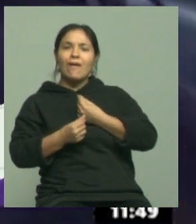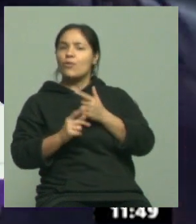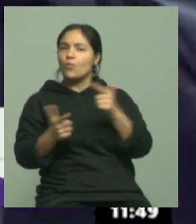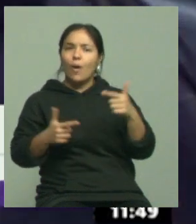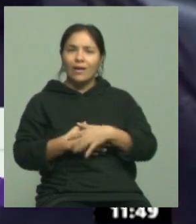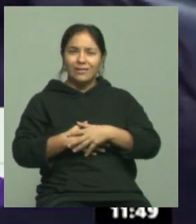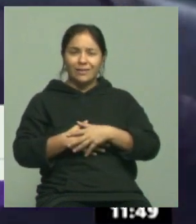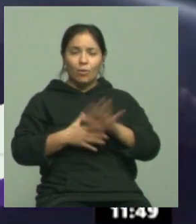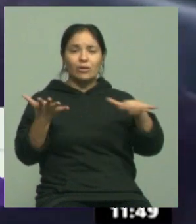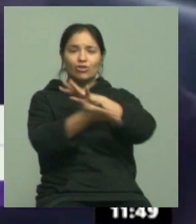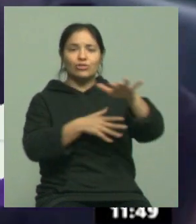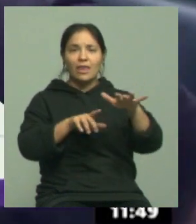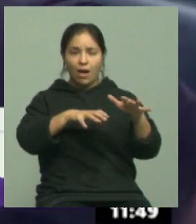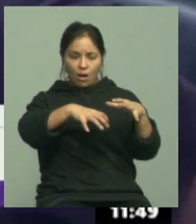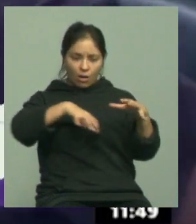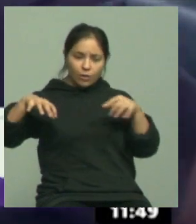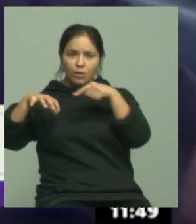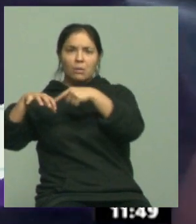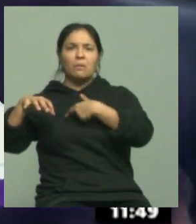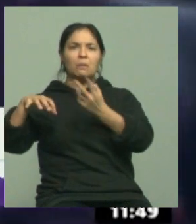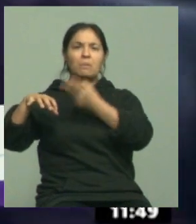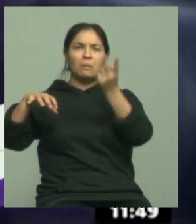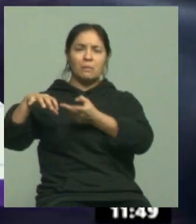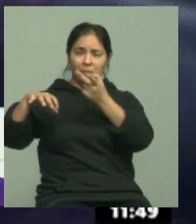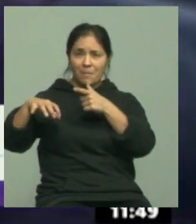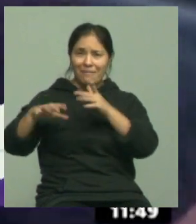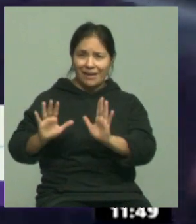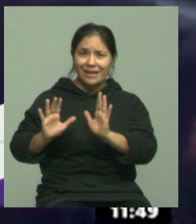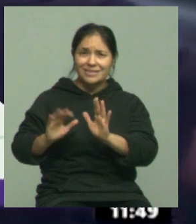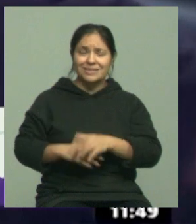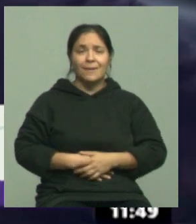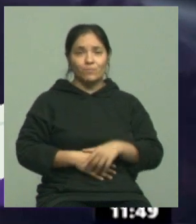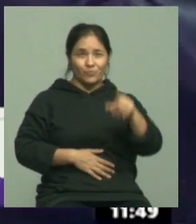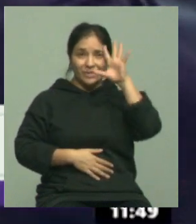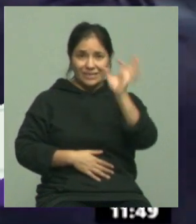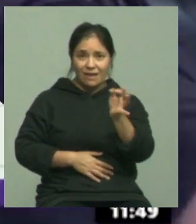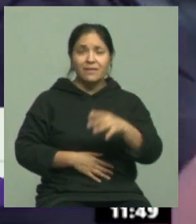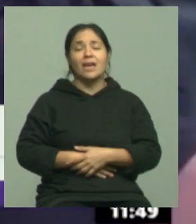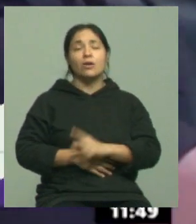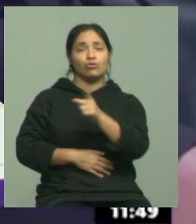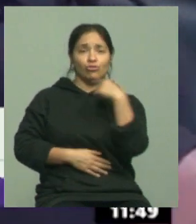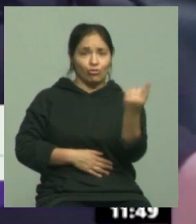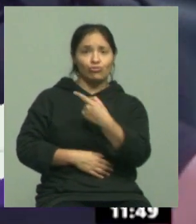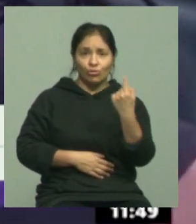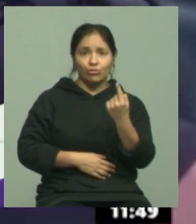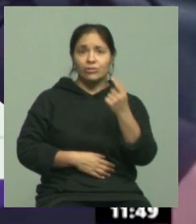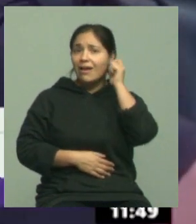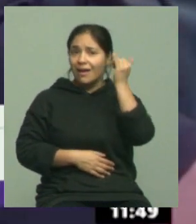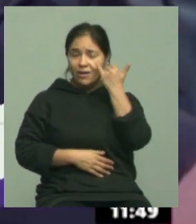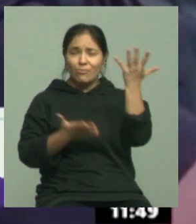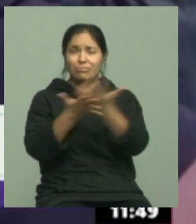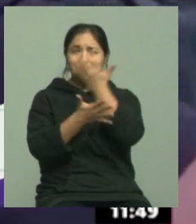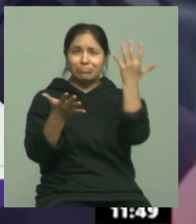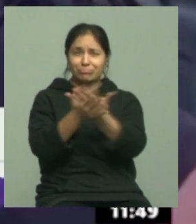sociedad. ¿Sabías que hay muchas personas homosexuales que sufrimos nosofobia? Que